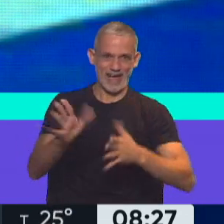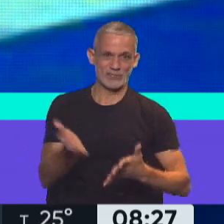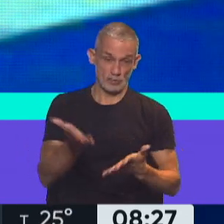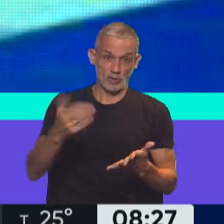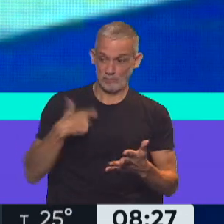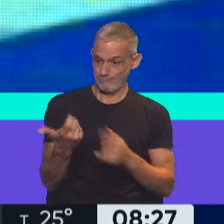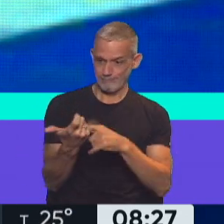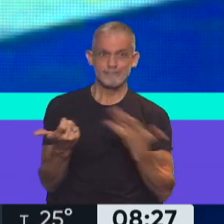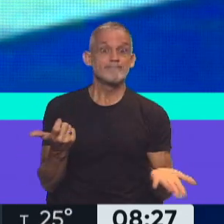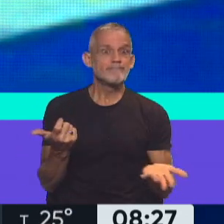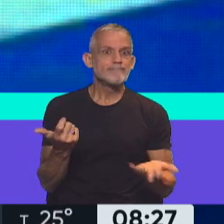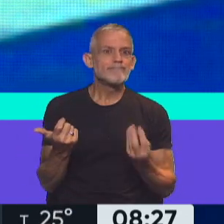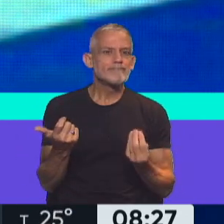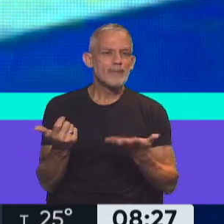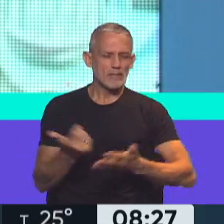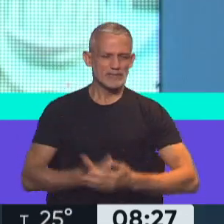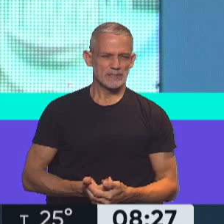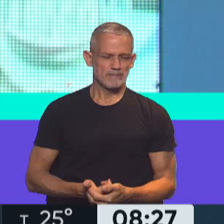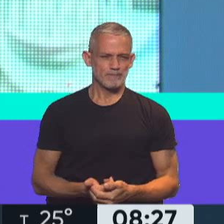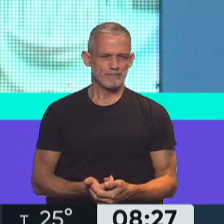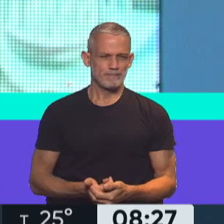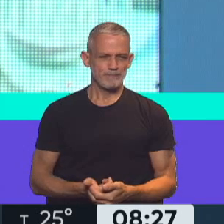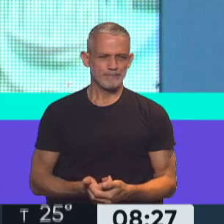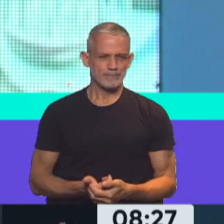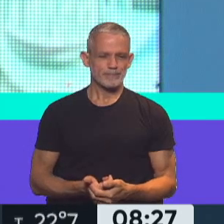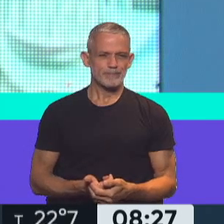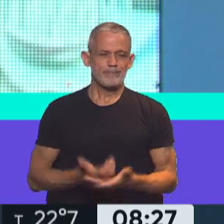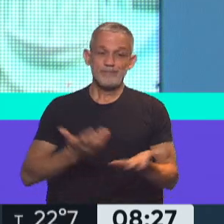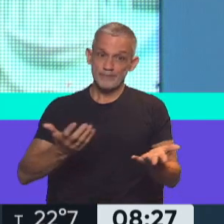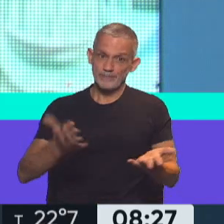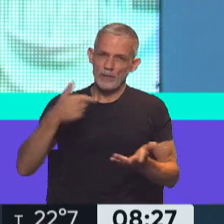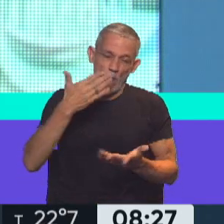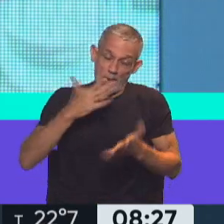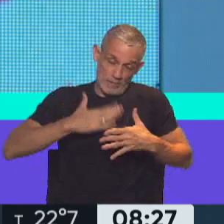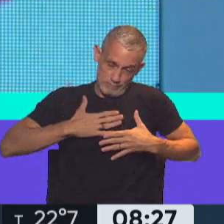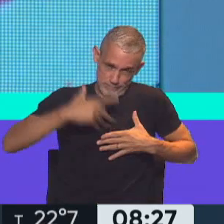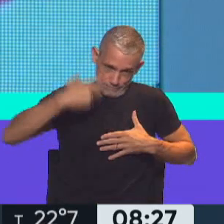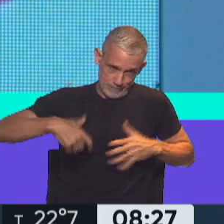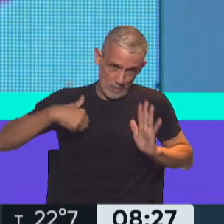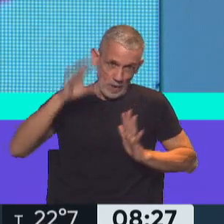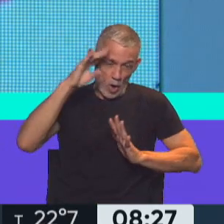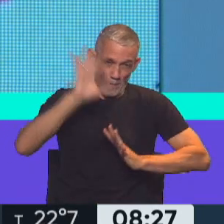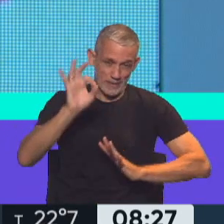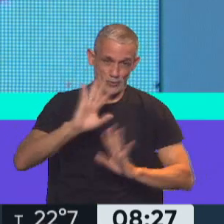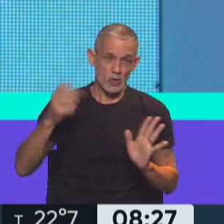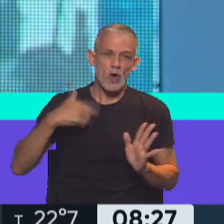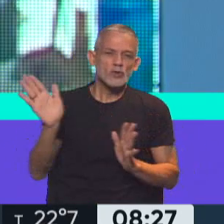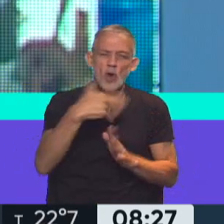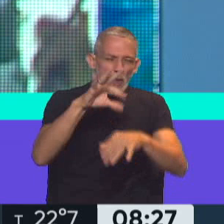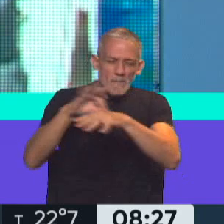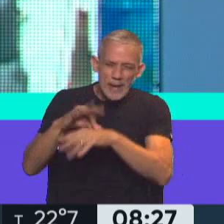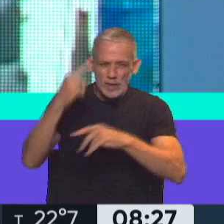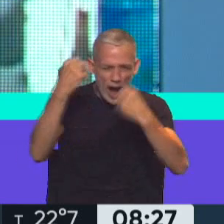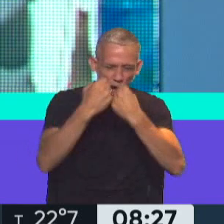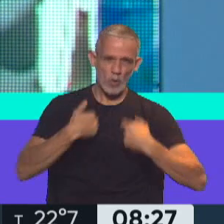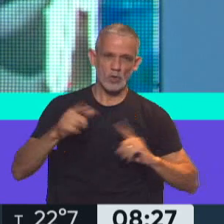eso va a comenzar a funcionar, ¿no? Bueno, voy a hablar por mí porque por ahí no todos los infectólogos están de